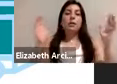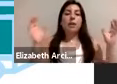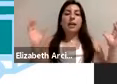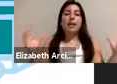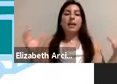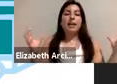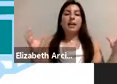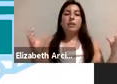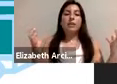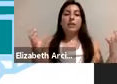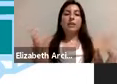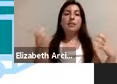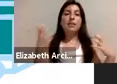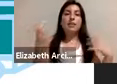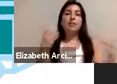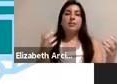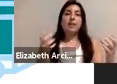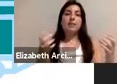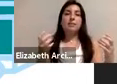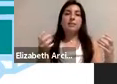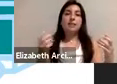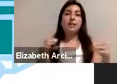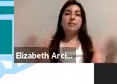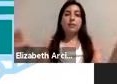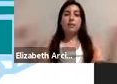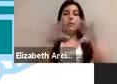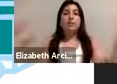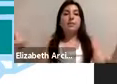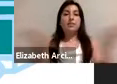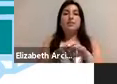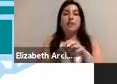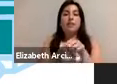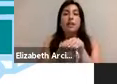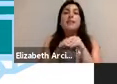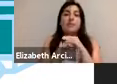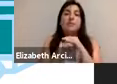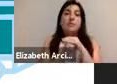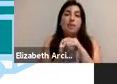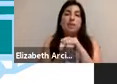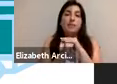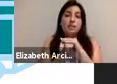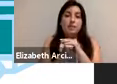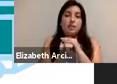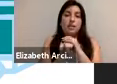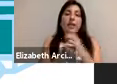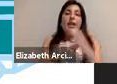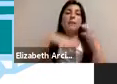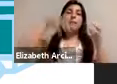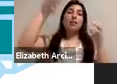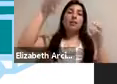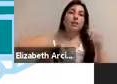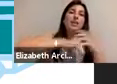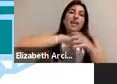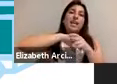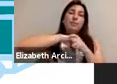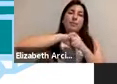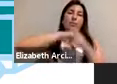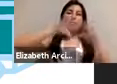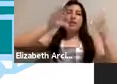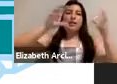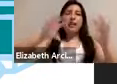personal, cuando llegamos a 7 dioptrías prismáticas por ojo en movimientos horizontales, hay una buena adaptación. Pero cuando ya